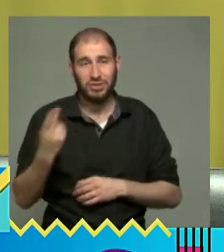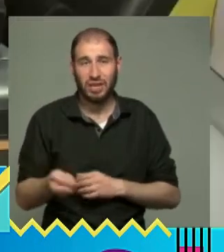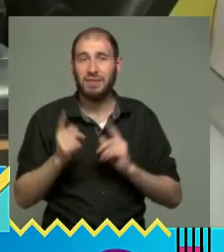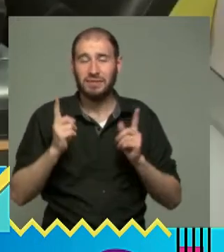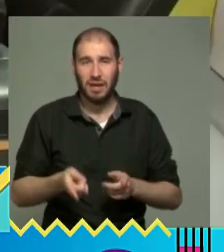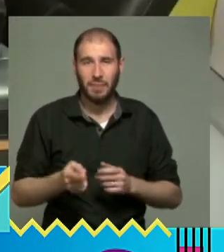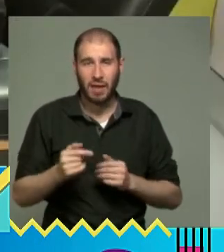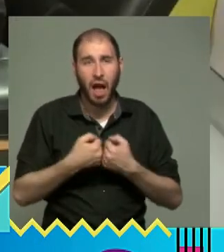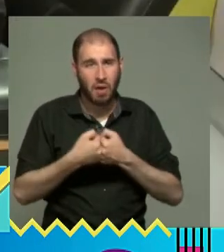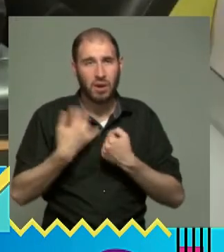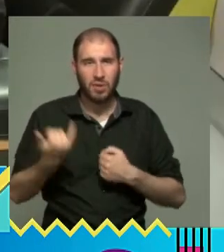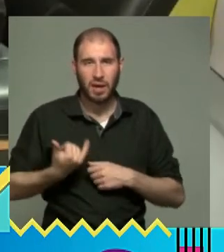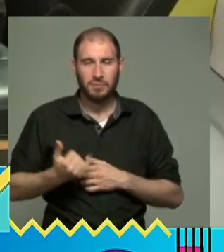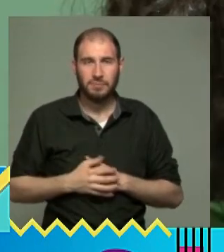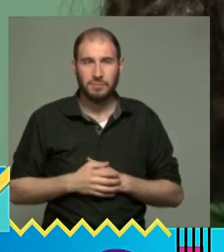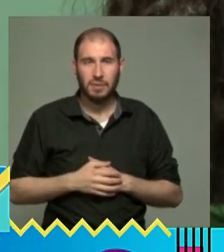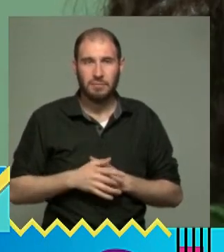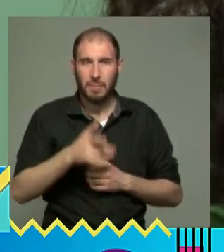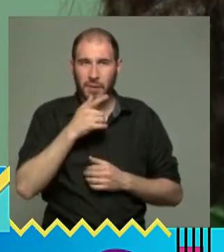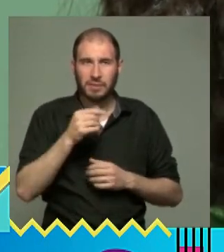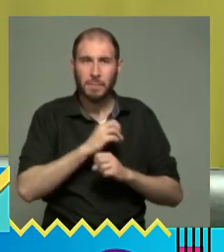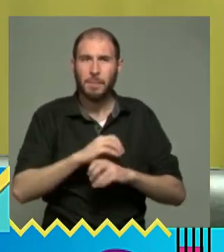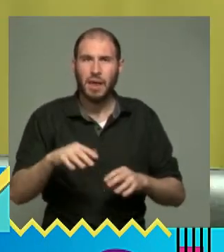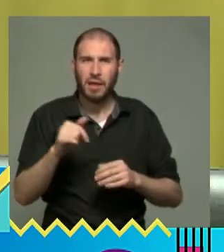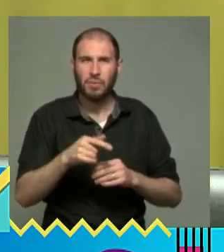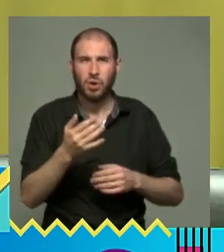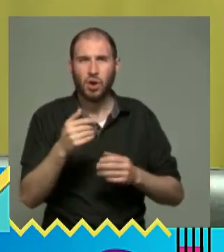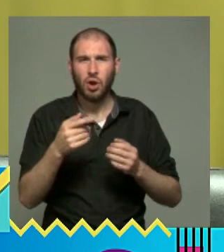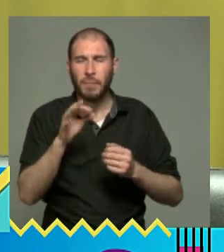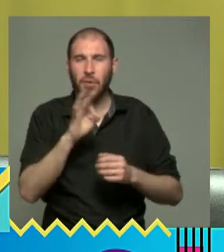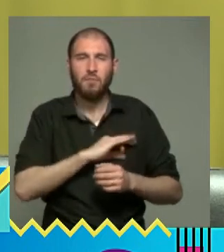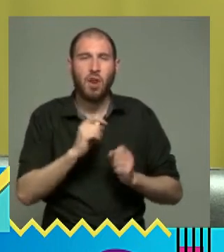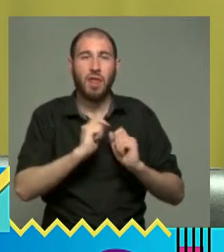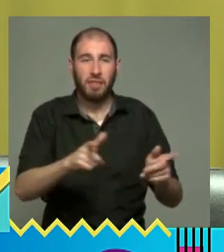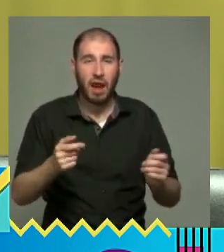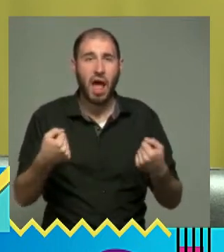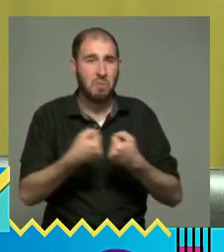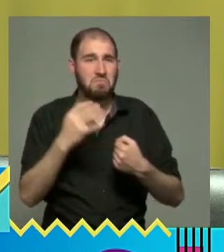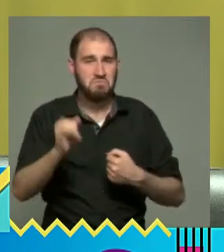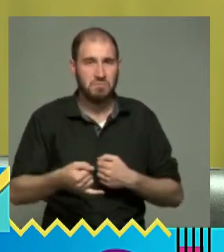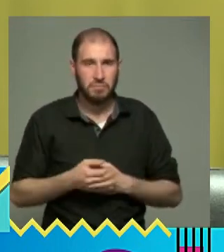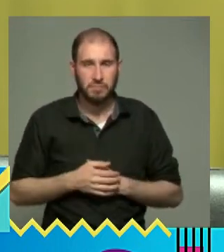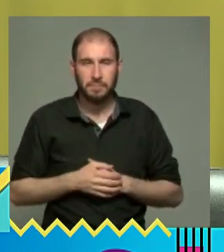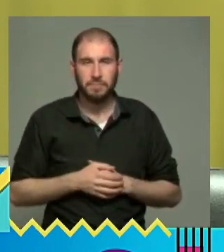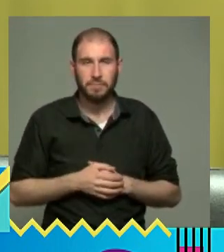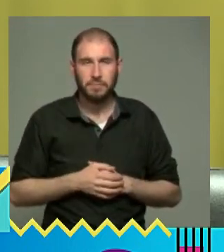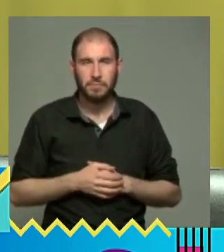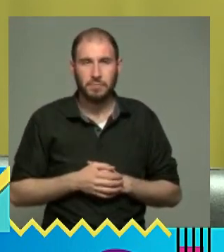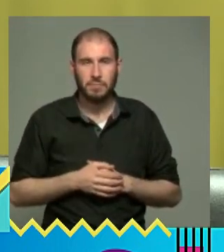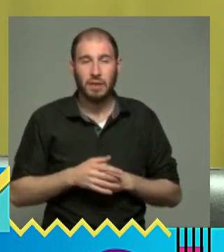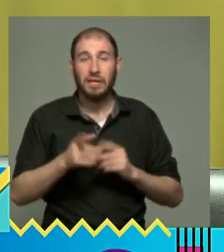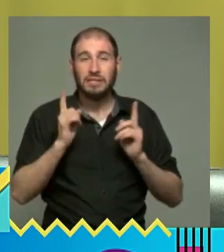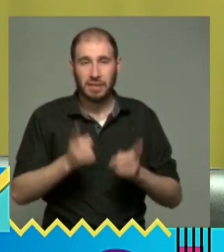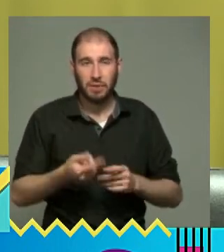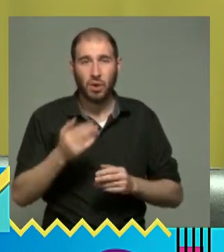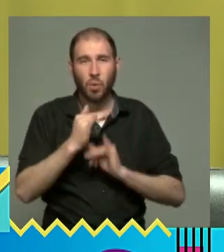estoy totalmente de acuerdo. Sí. No me parece para nada que se tenga que estar venciendo anticonceptivos. Totalmente de acuerdo, ¿no es cierto?, con ustedes. Es más, ya también les